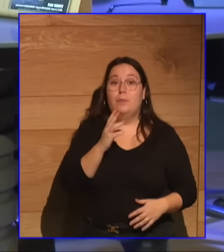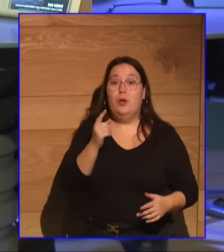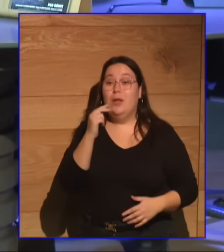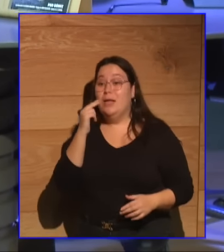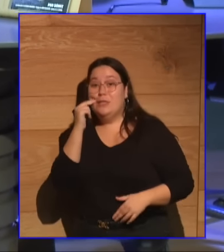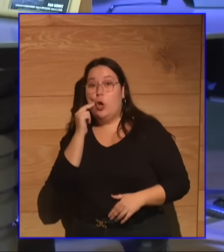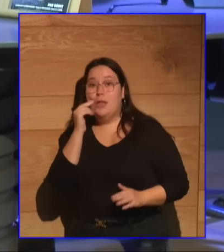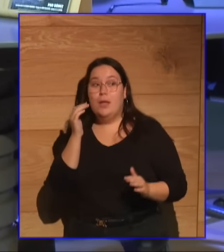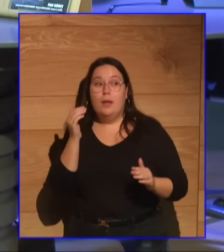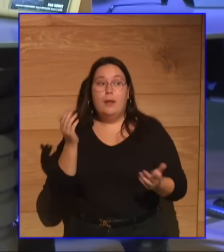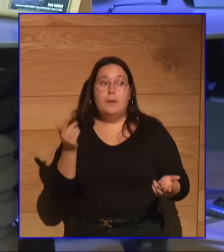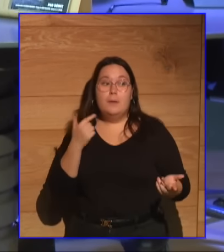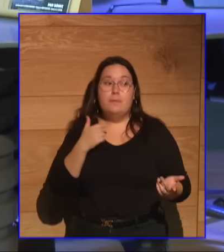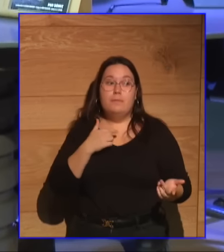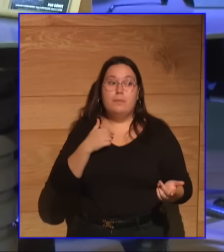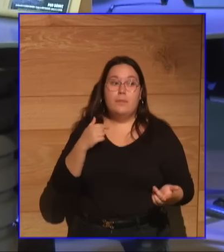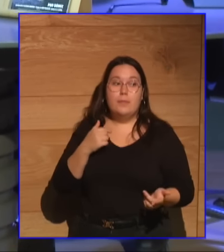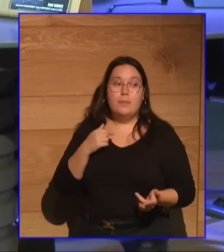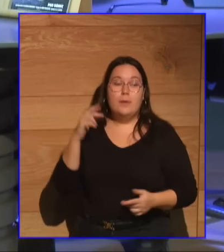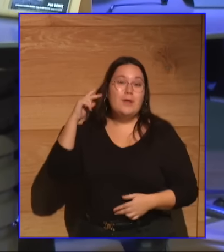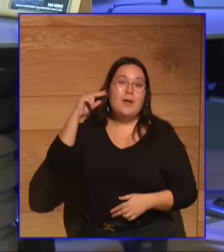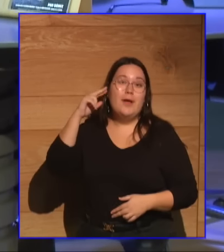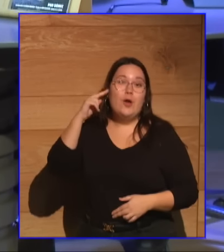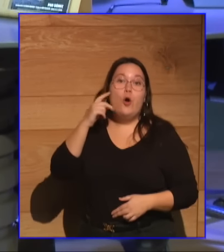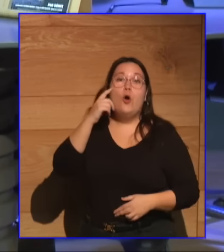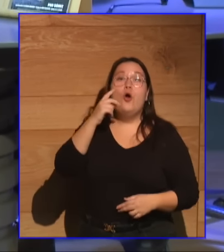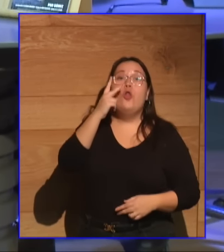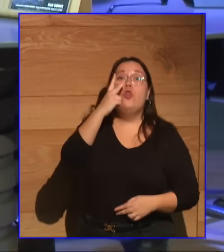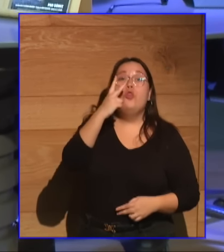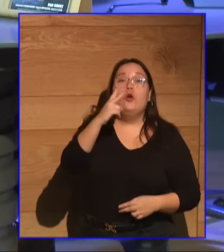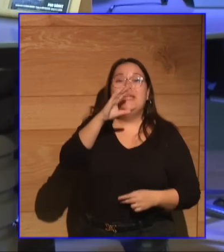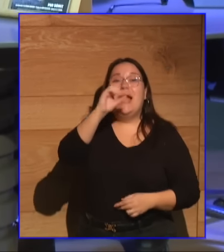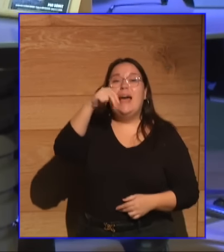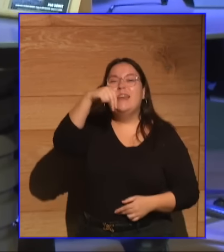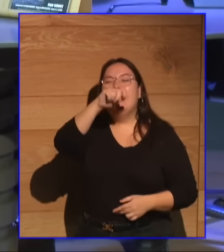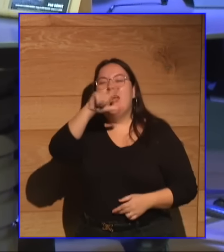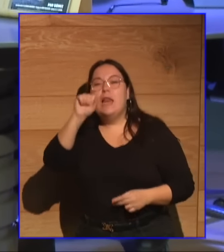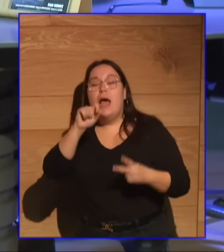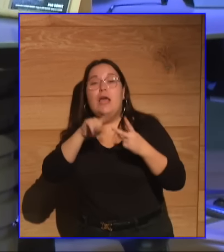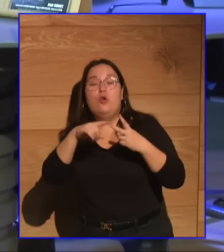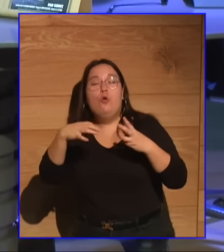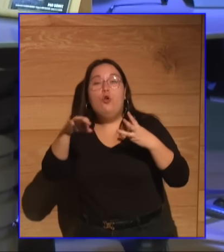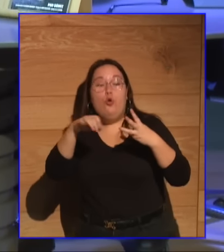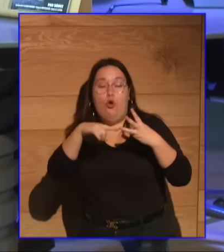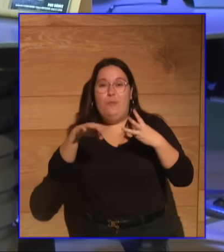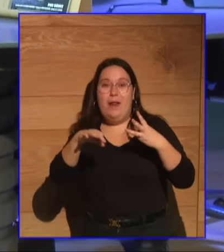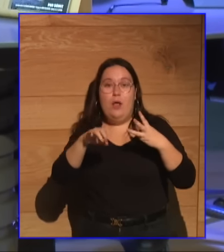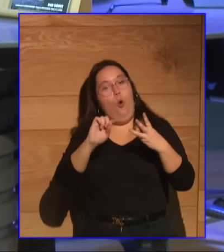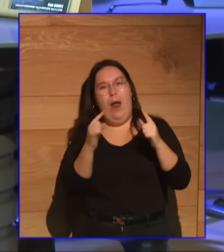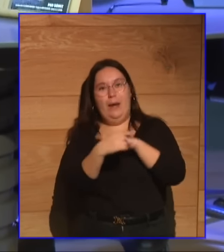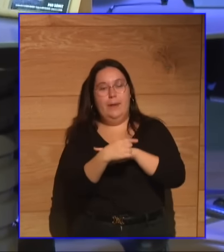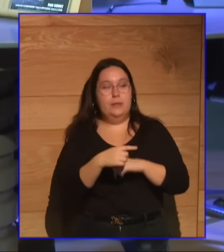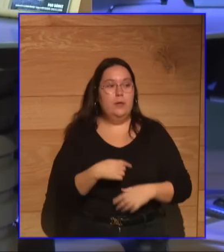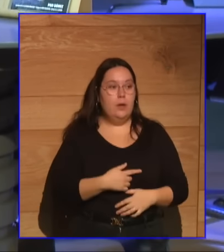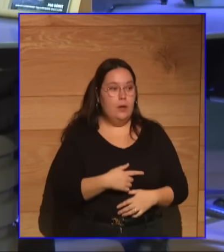digo, mi conciencia me tenía por decir, compra dos de canela y uno de ensimismado. Compra dos de ensimismado. Tu conciencia habla exactamente como tú.